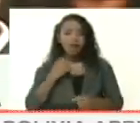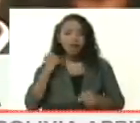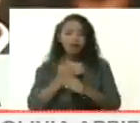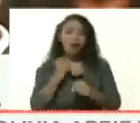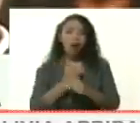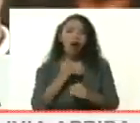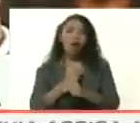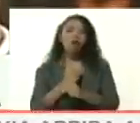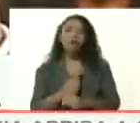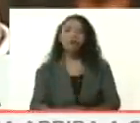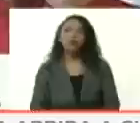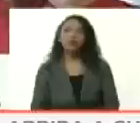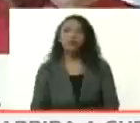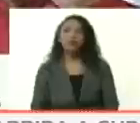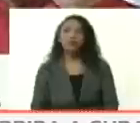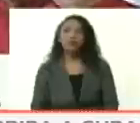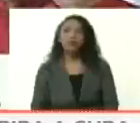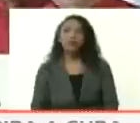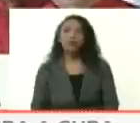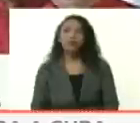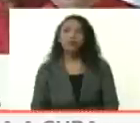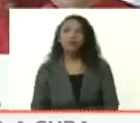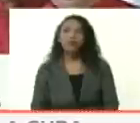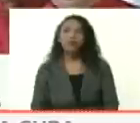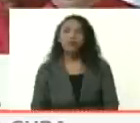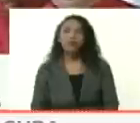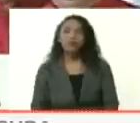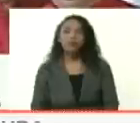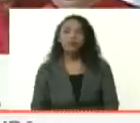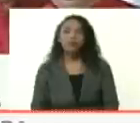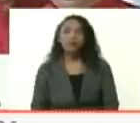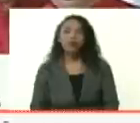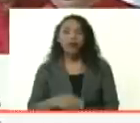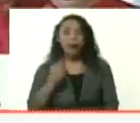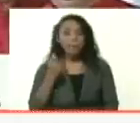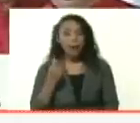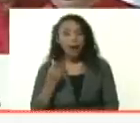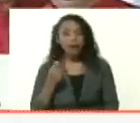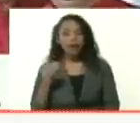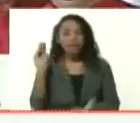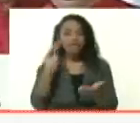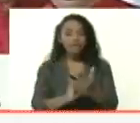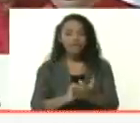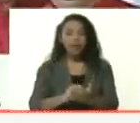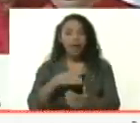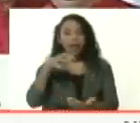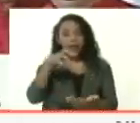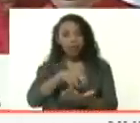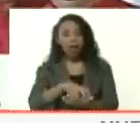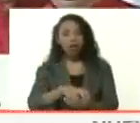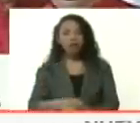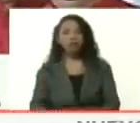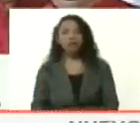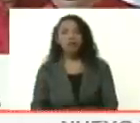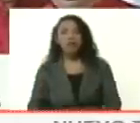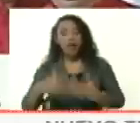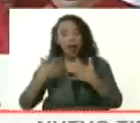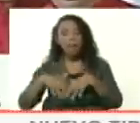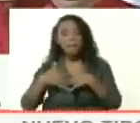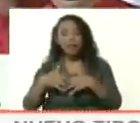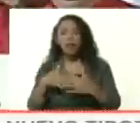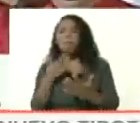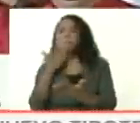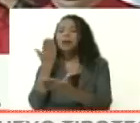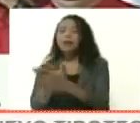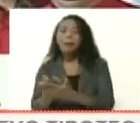¿Sabe por qué? Porque el Estado ponía todo. La plata la ponía el Estado. Iba entonces un empresario y pedía no sé